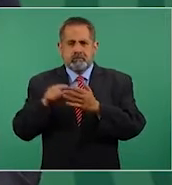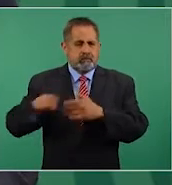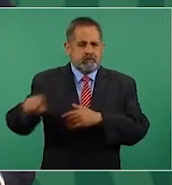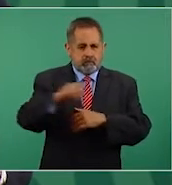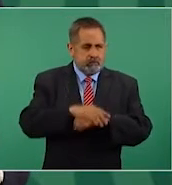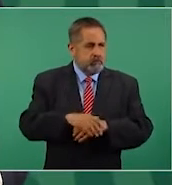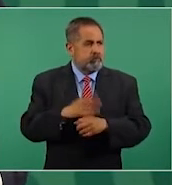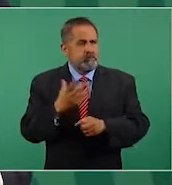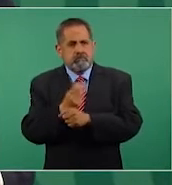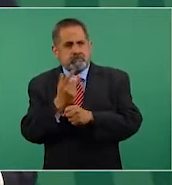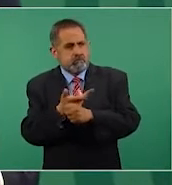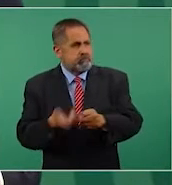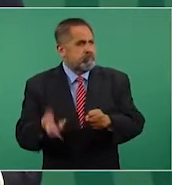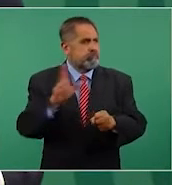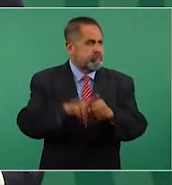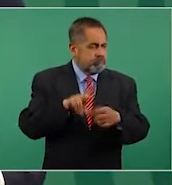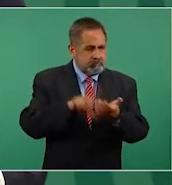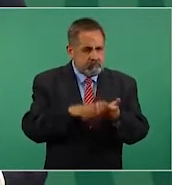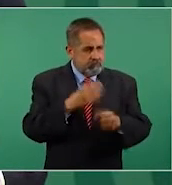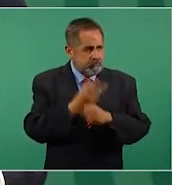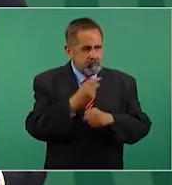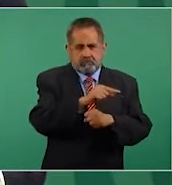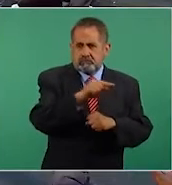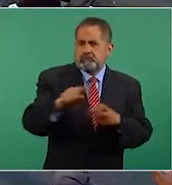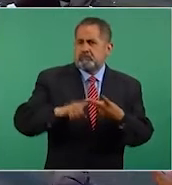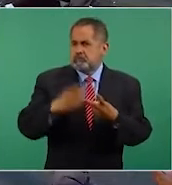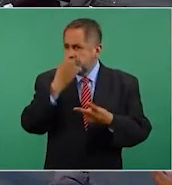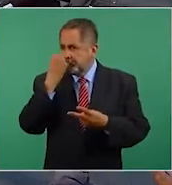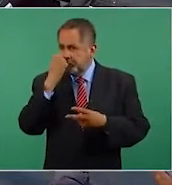los hospitales, y las escuelas.